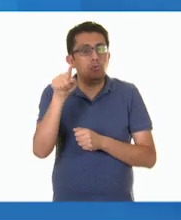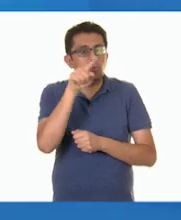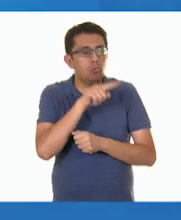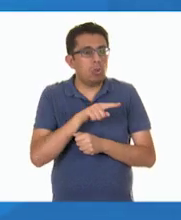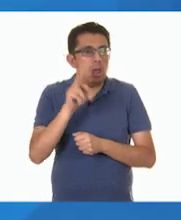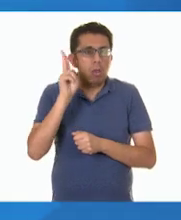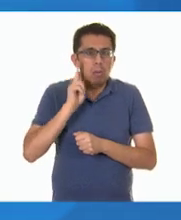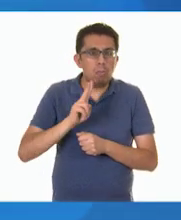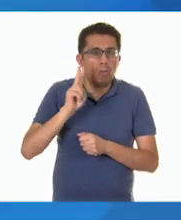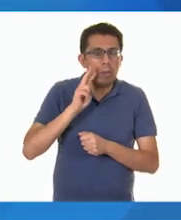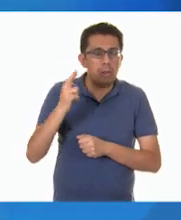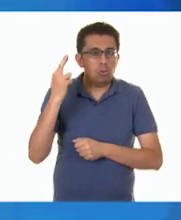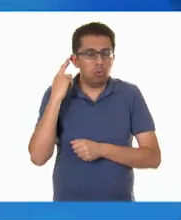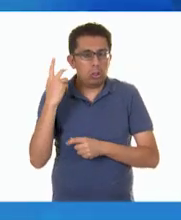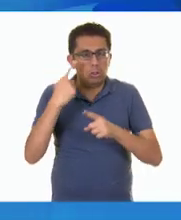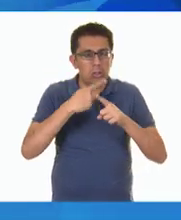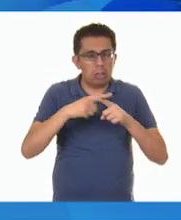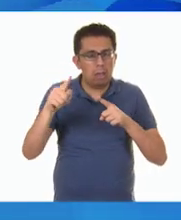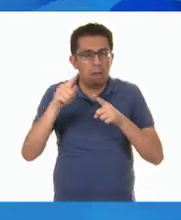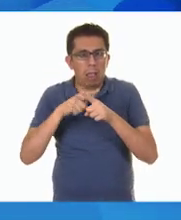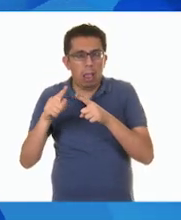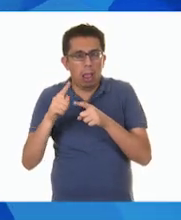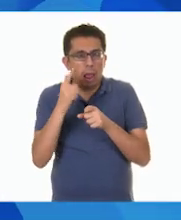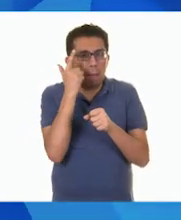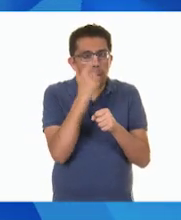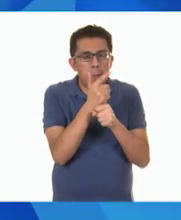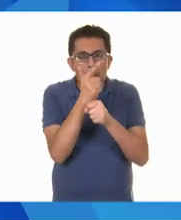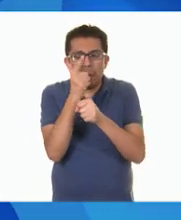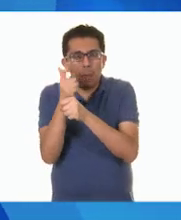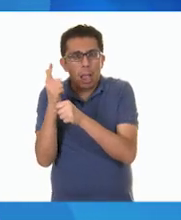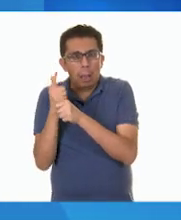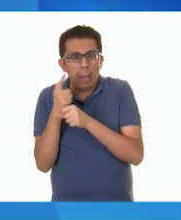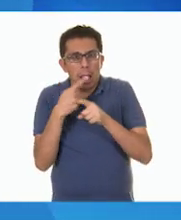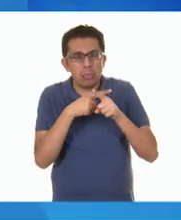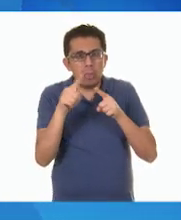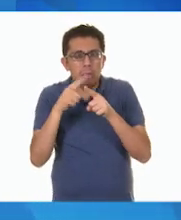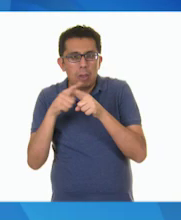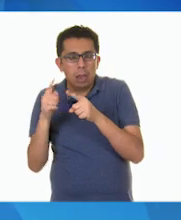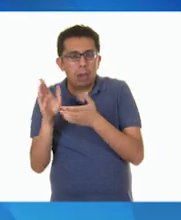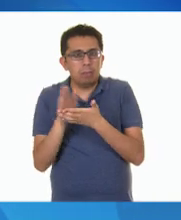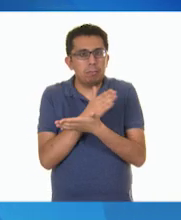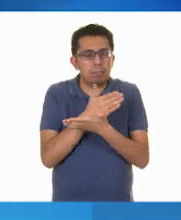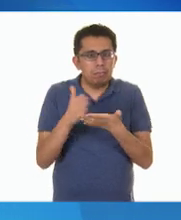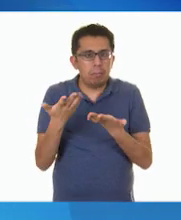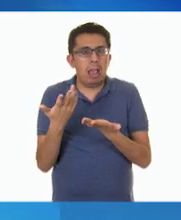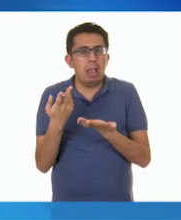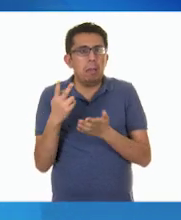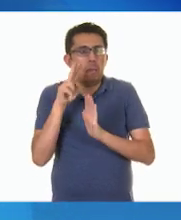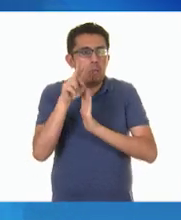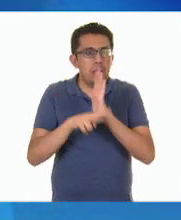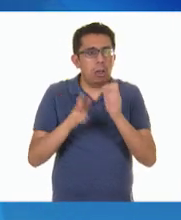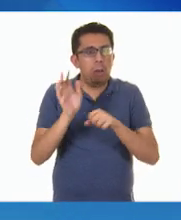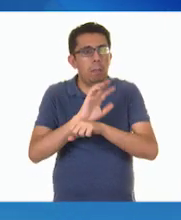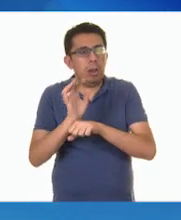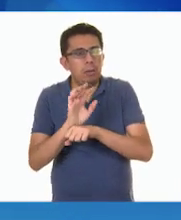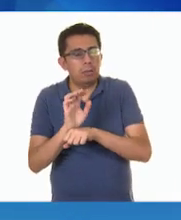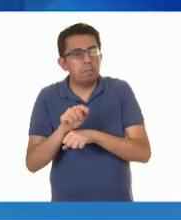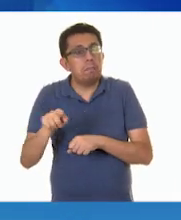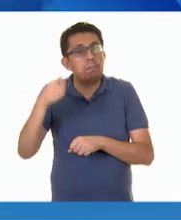diferenciar todos los sonidos que hay dentro de esa señal de video o de esa película. Es como